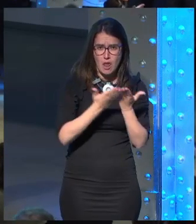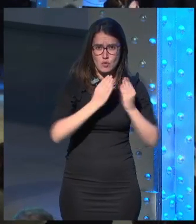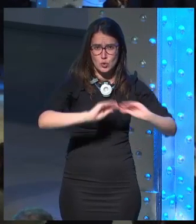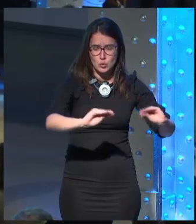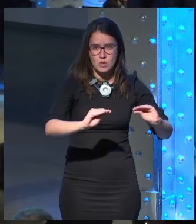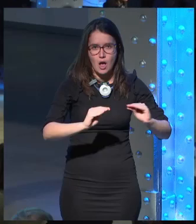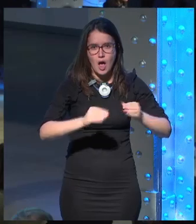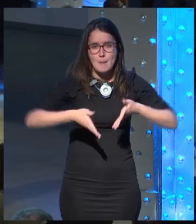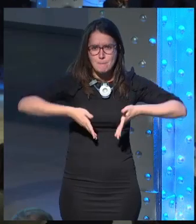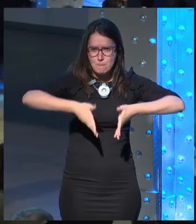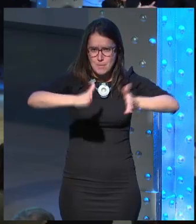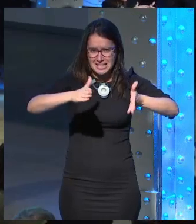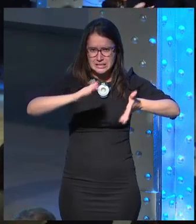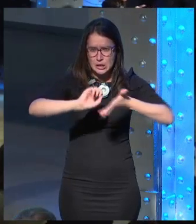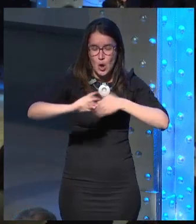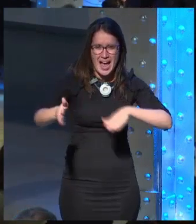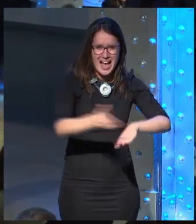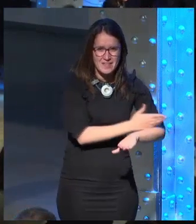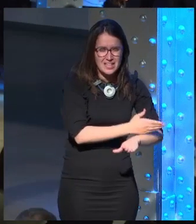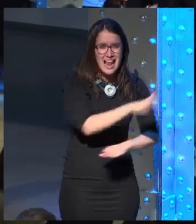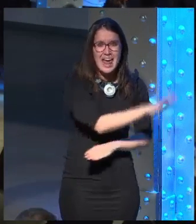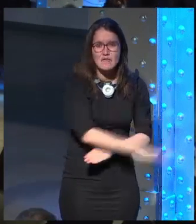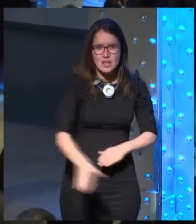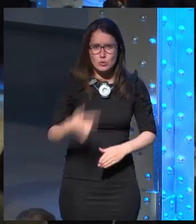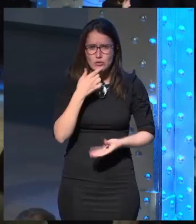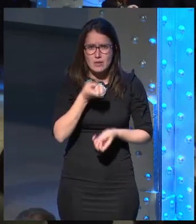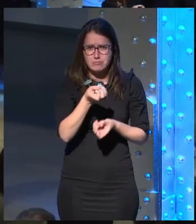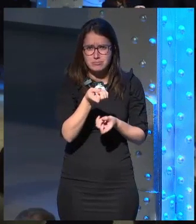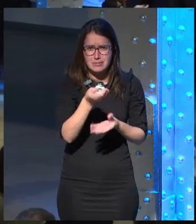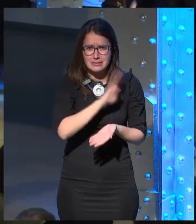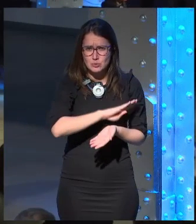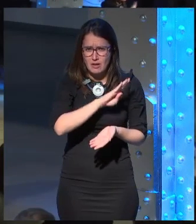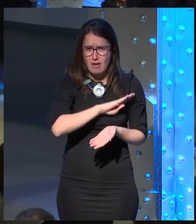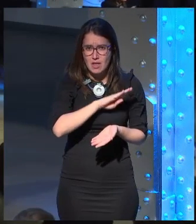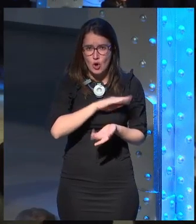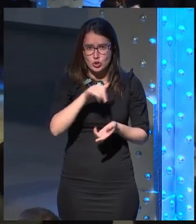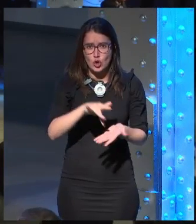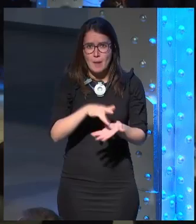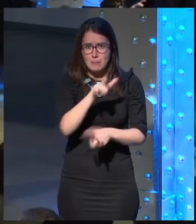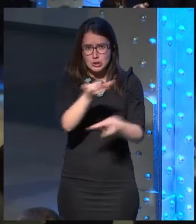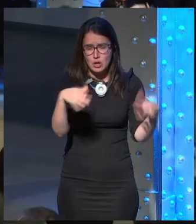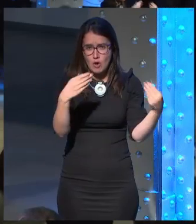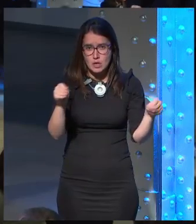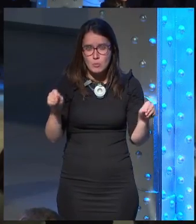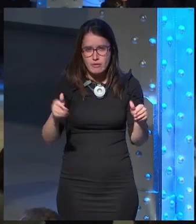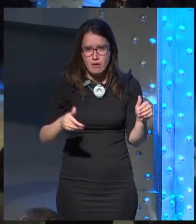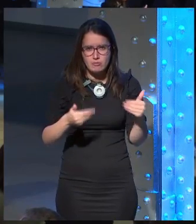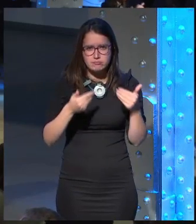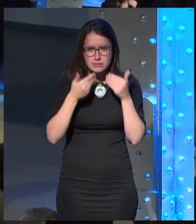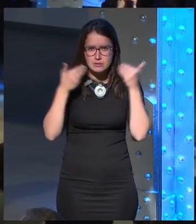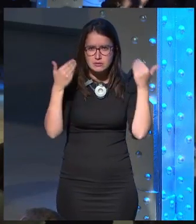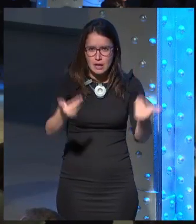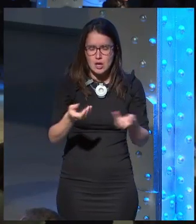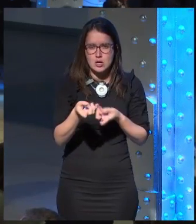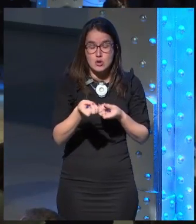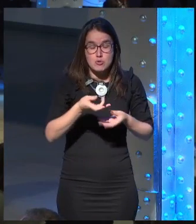no solamente ese pasillo. Vamos a ir a la infancia, porque usted lo ha contado muchas veces, pero yo creo que aquí tenemos gente joven que a lo mejor puede sentirse gratificado. No